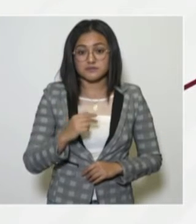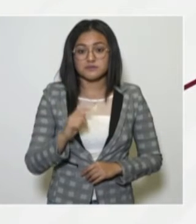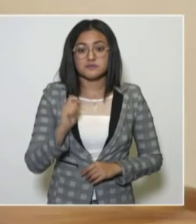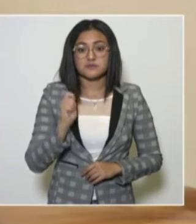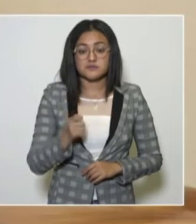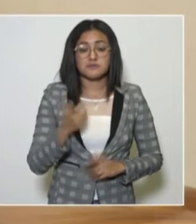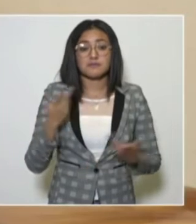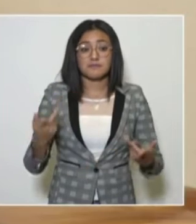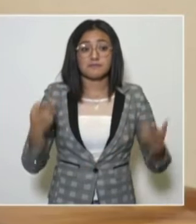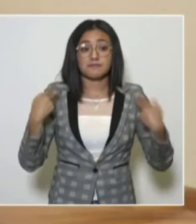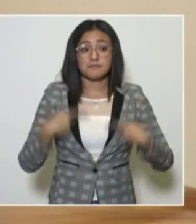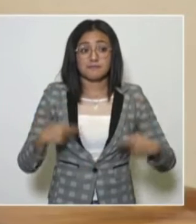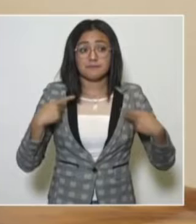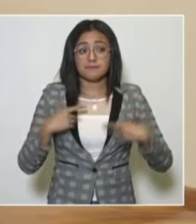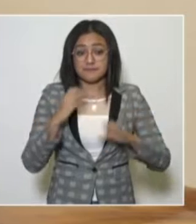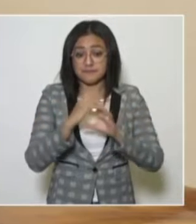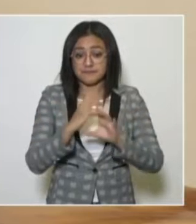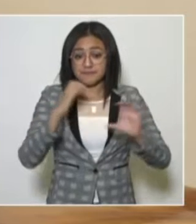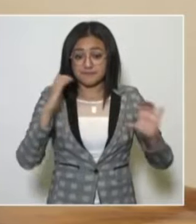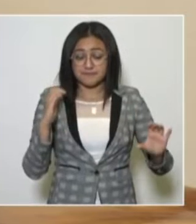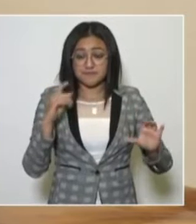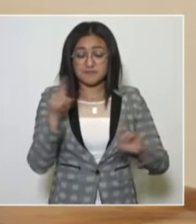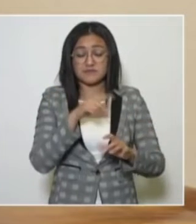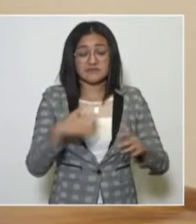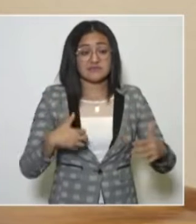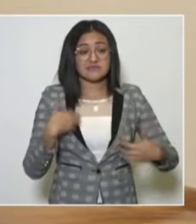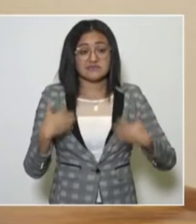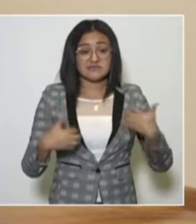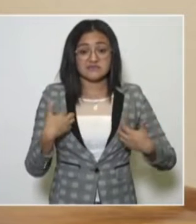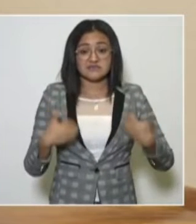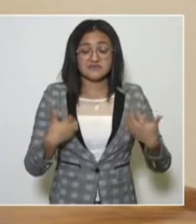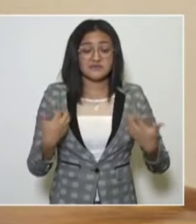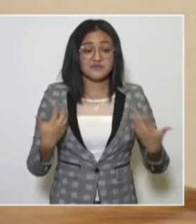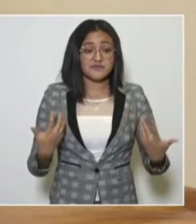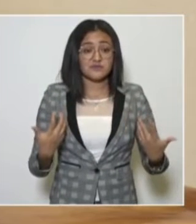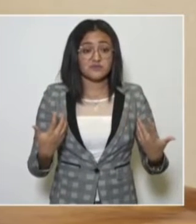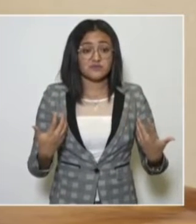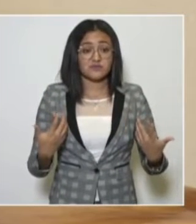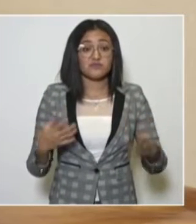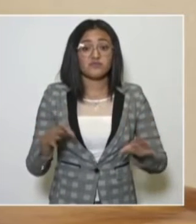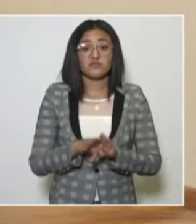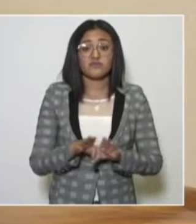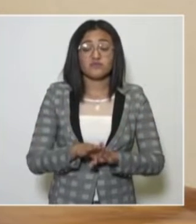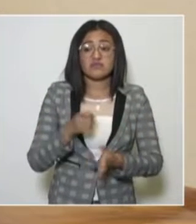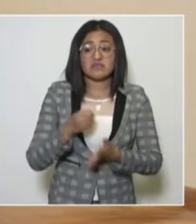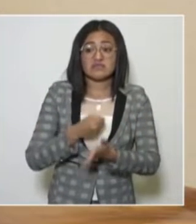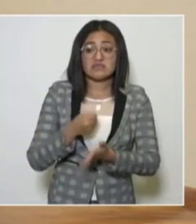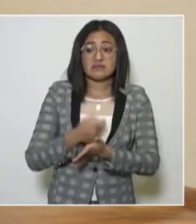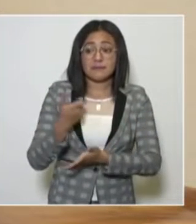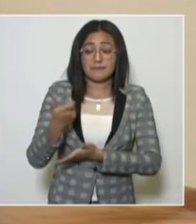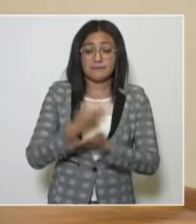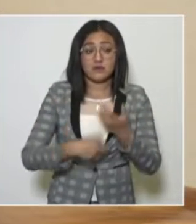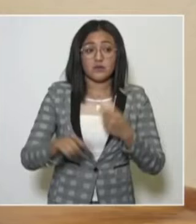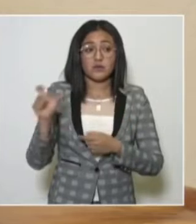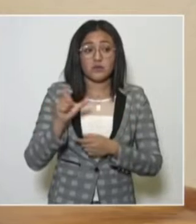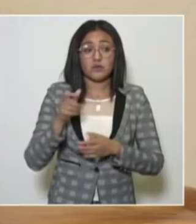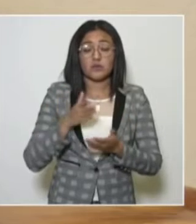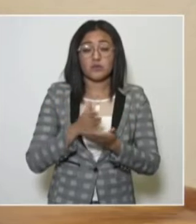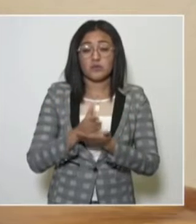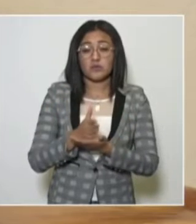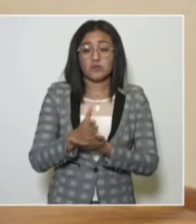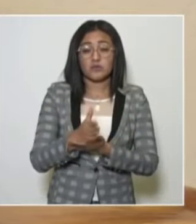los transportistas se quejaron de ser extorsionados cuando